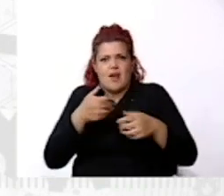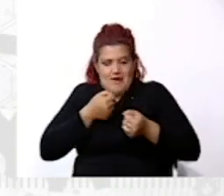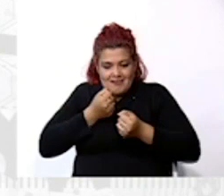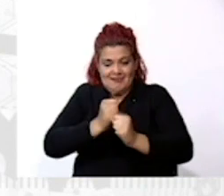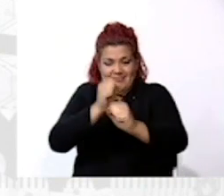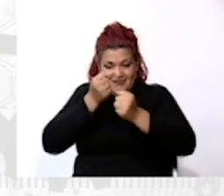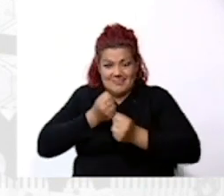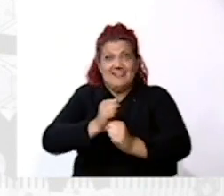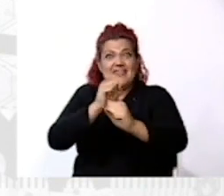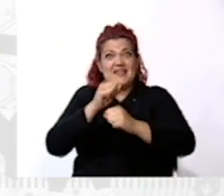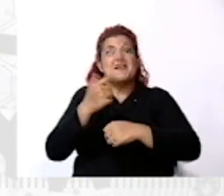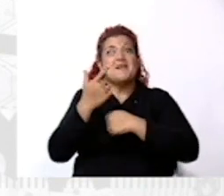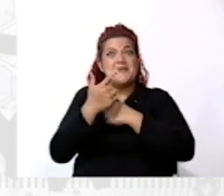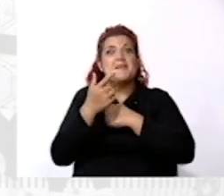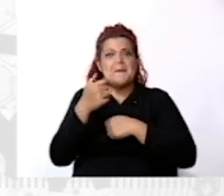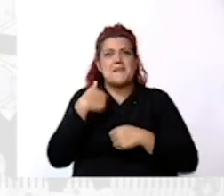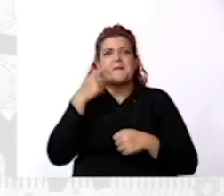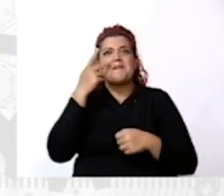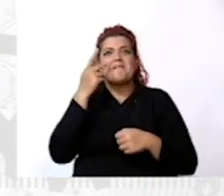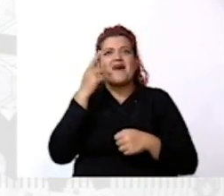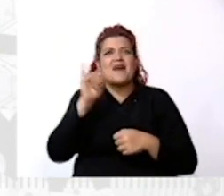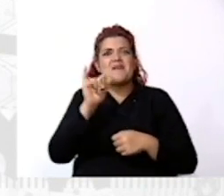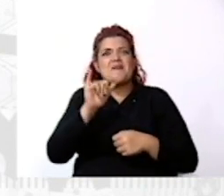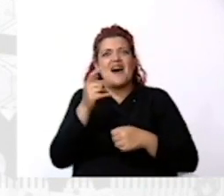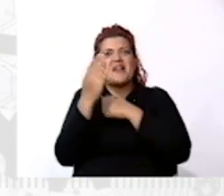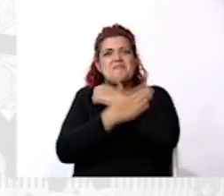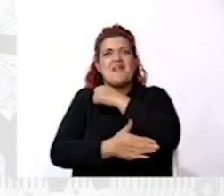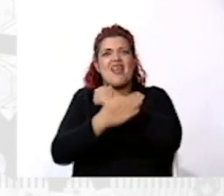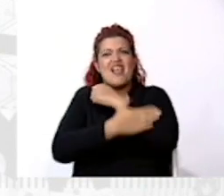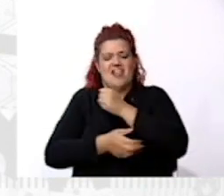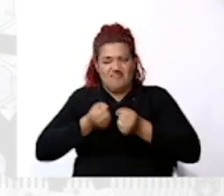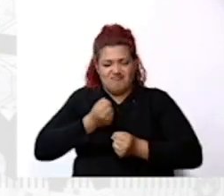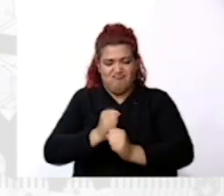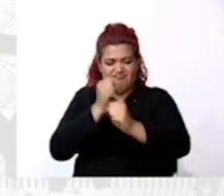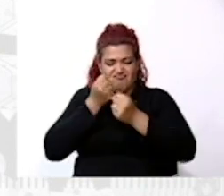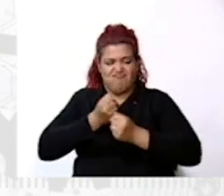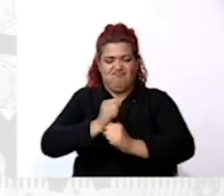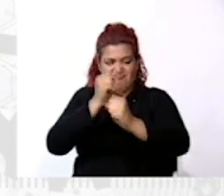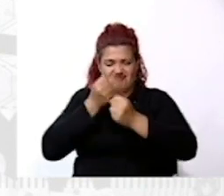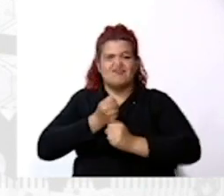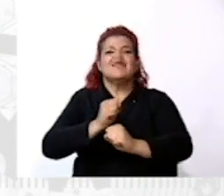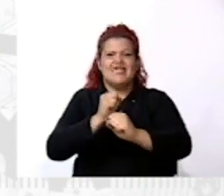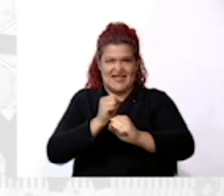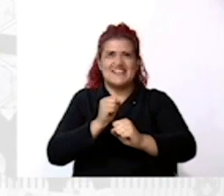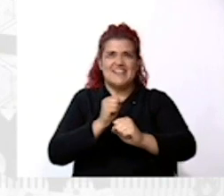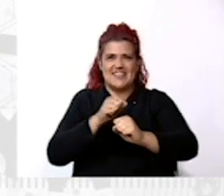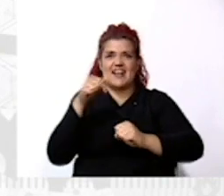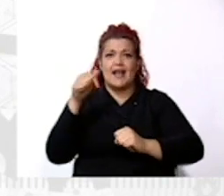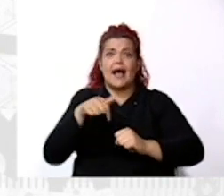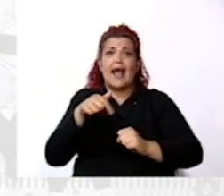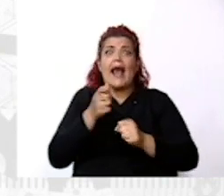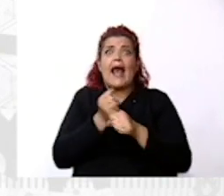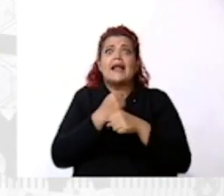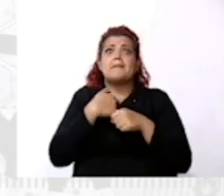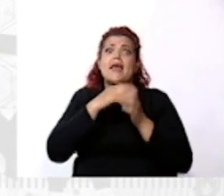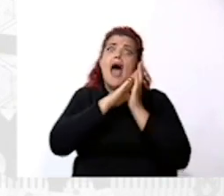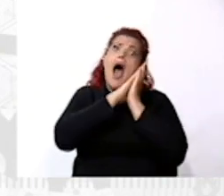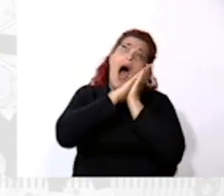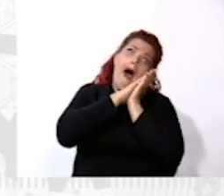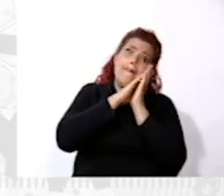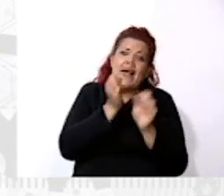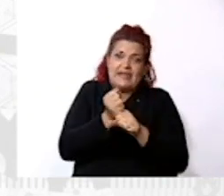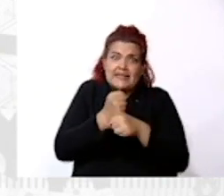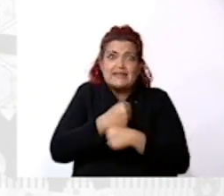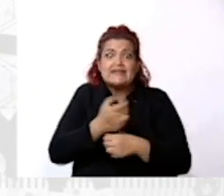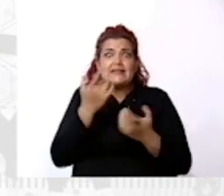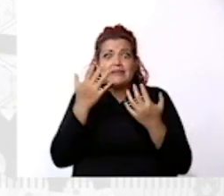Ebanistas. Mi papá era ebanista. Vieran qué montón de cosas hacía. ¿Y saben qué? Él hizo mi cama y en esa cama